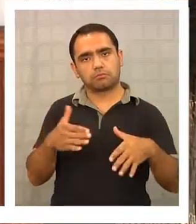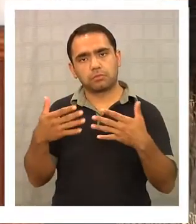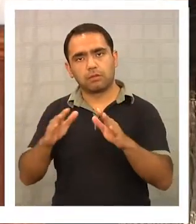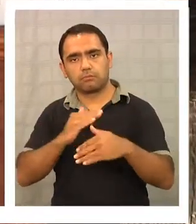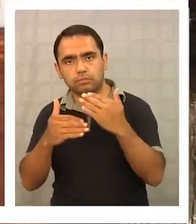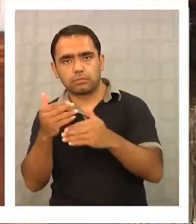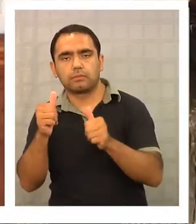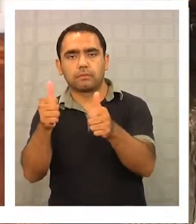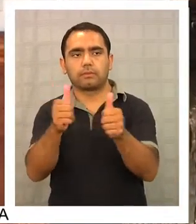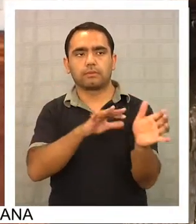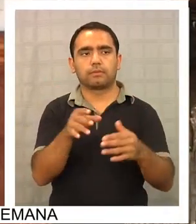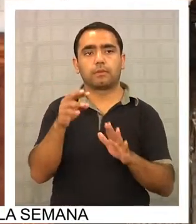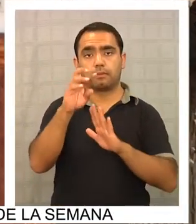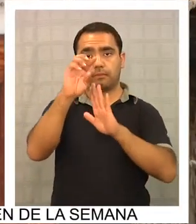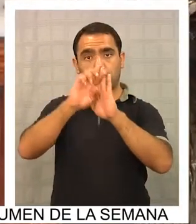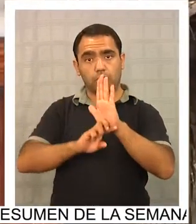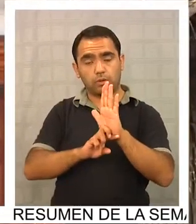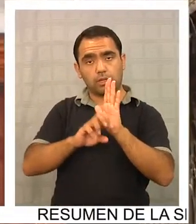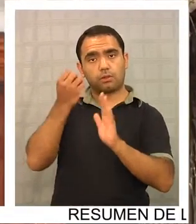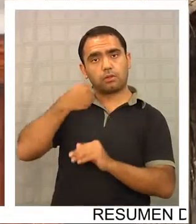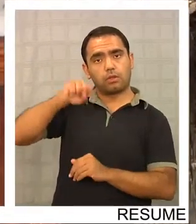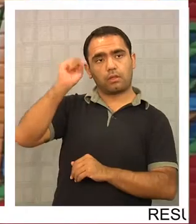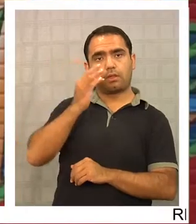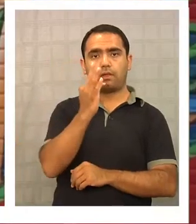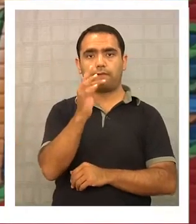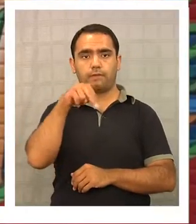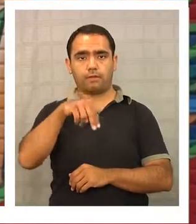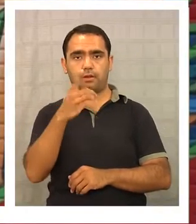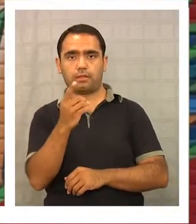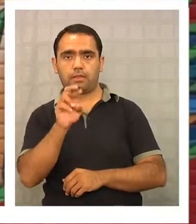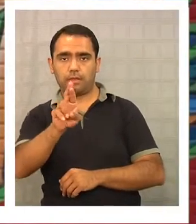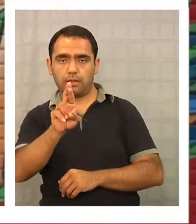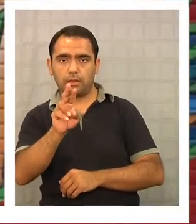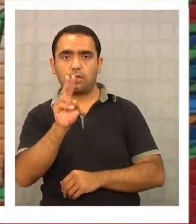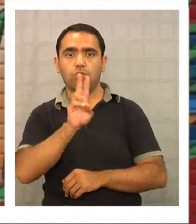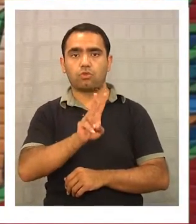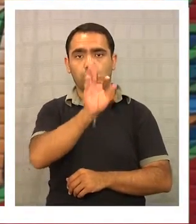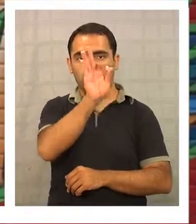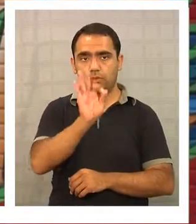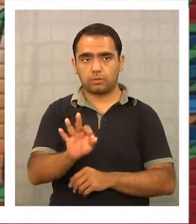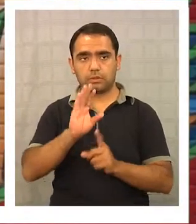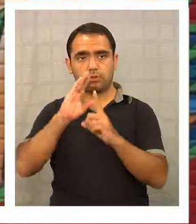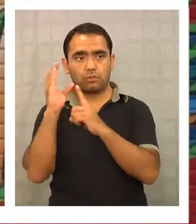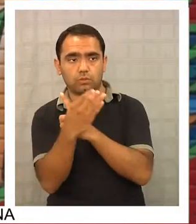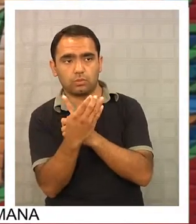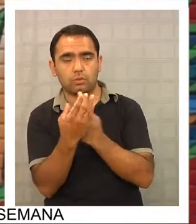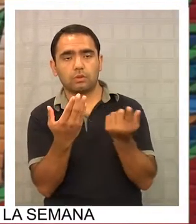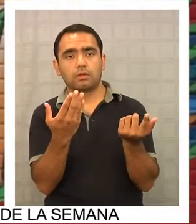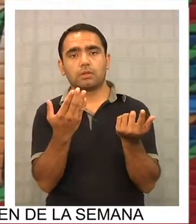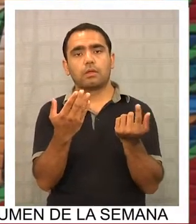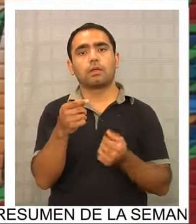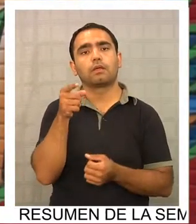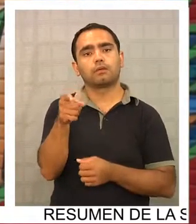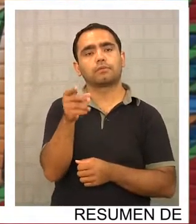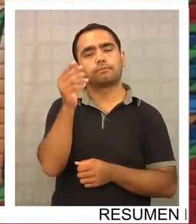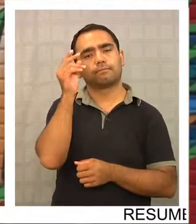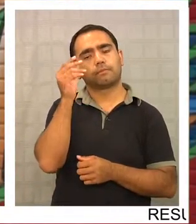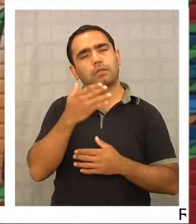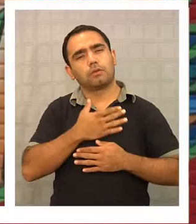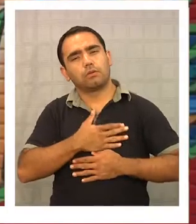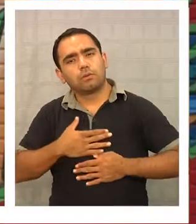mucho apoyo de los voluntarios de Nomaecer, y también los permisos del municipio que lograron